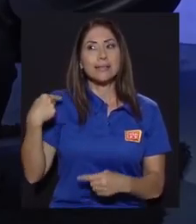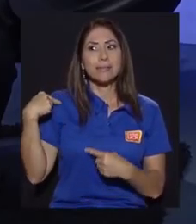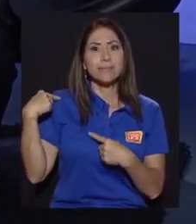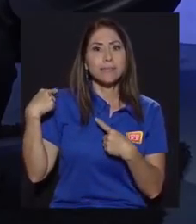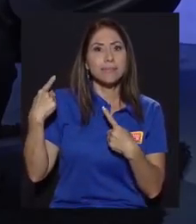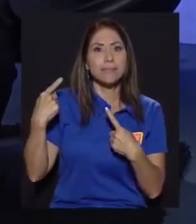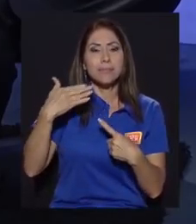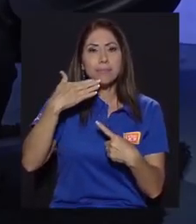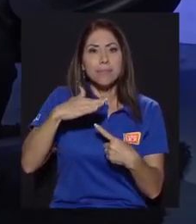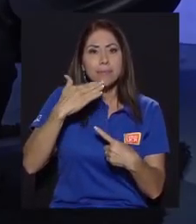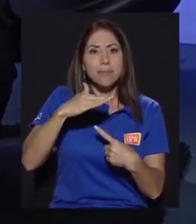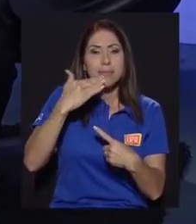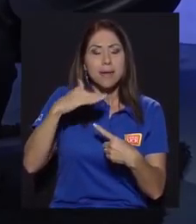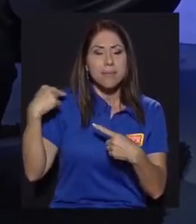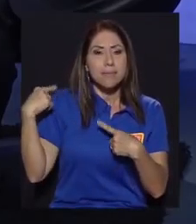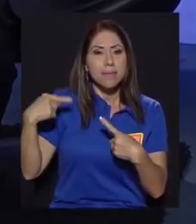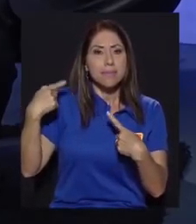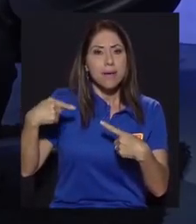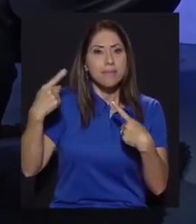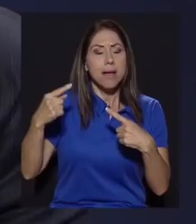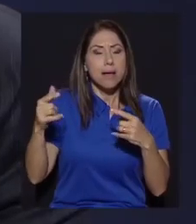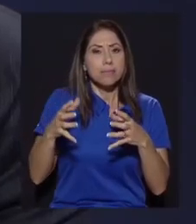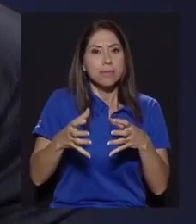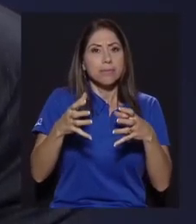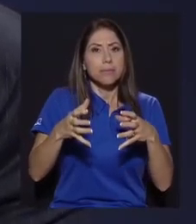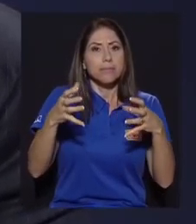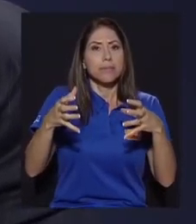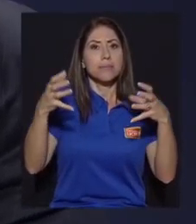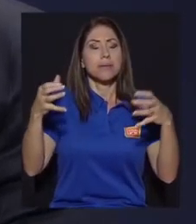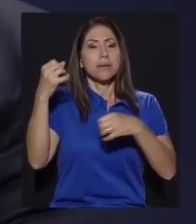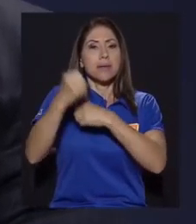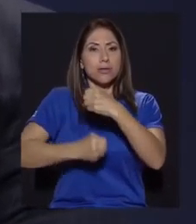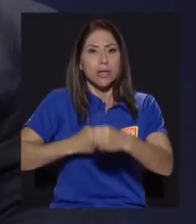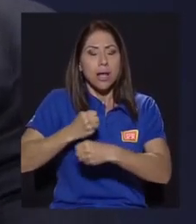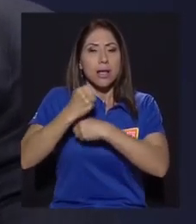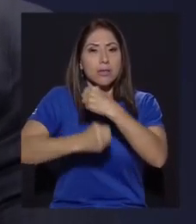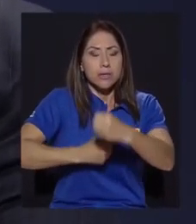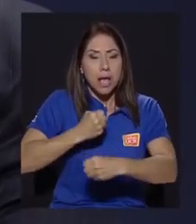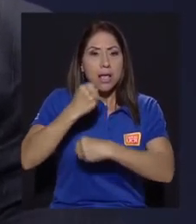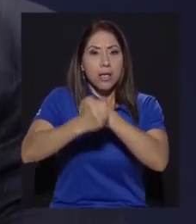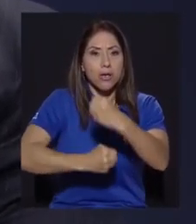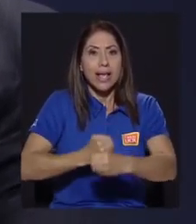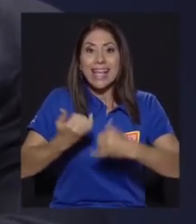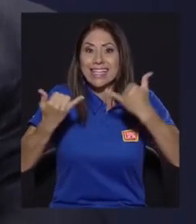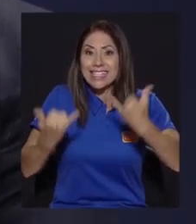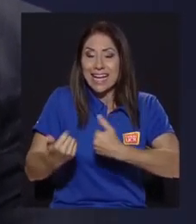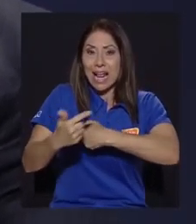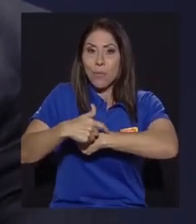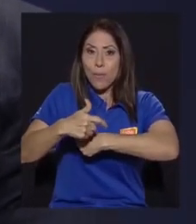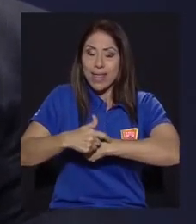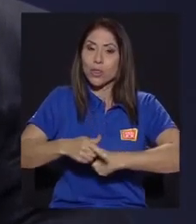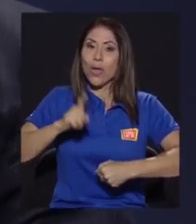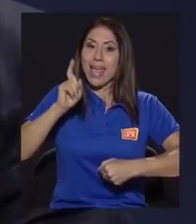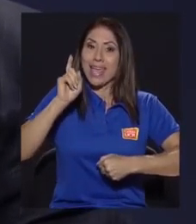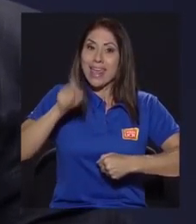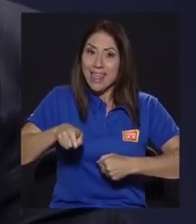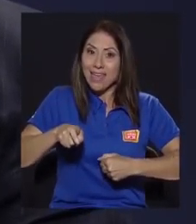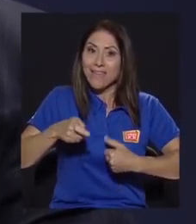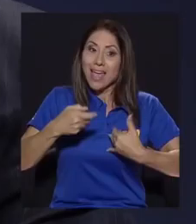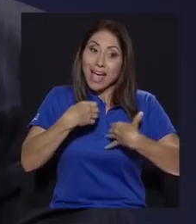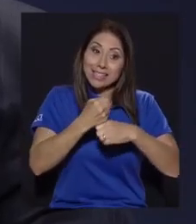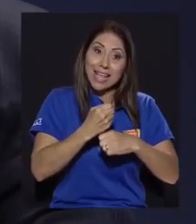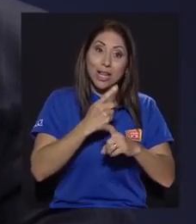acumulándose a lo largo de los años y desde las décadas y llega el momento en que hay que hacer la suma y la resta